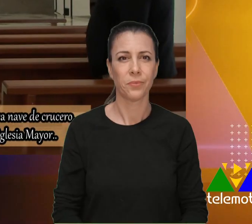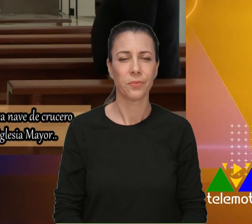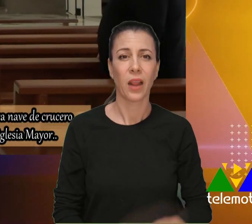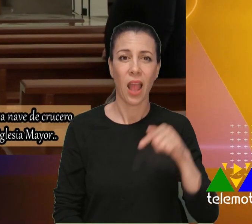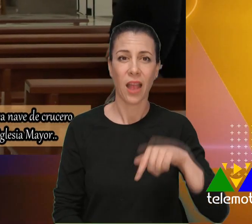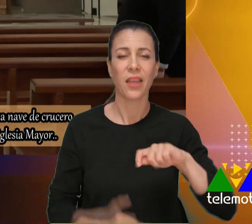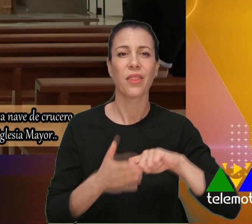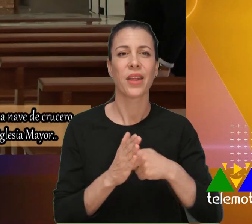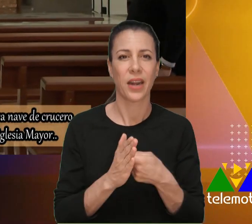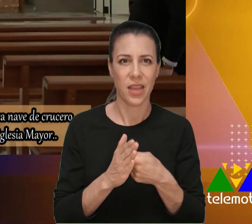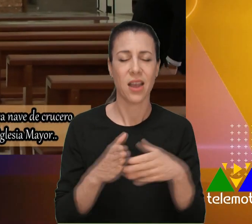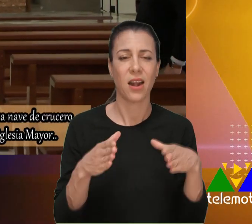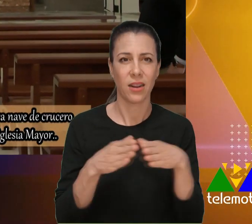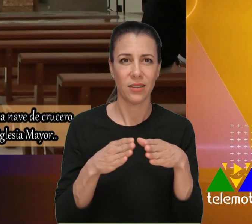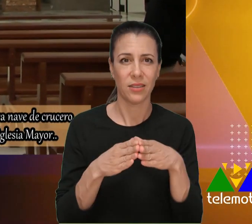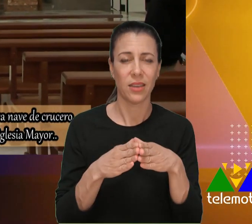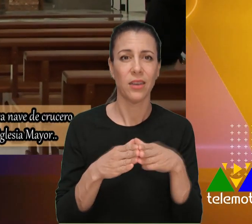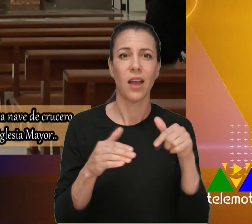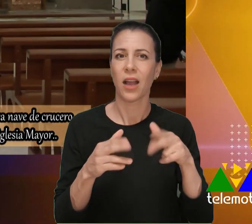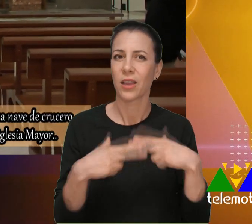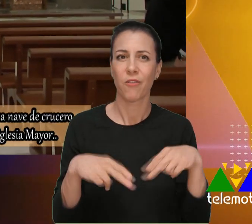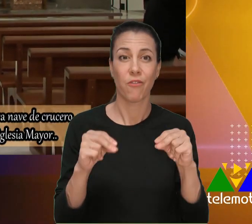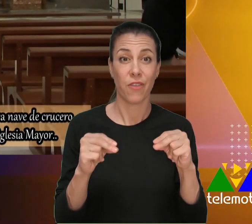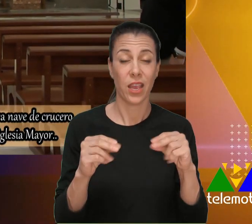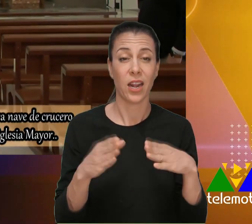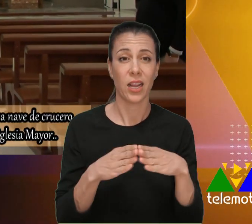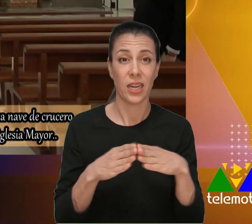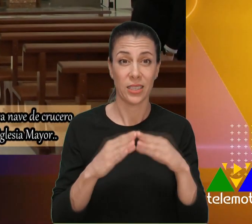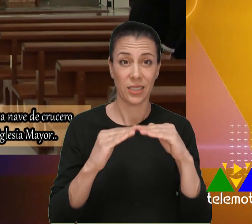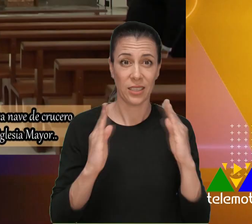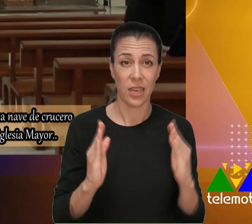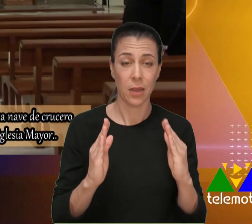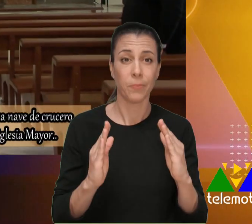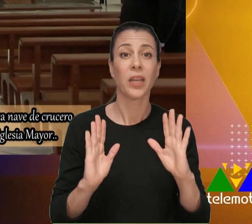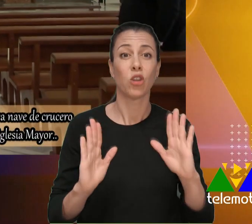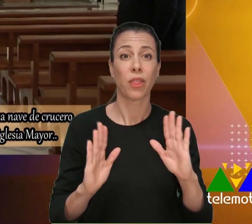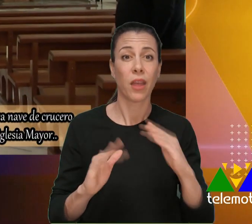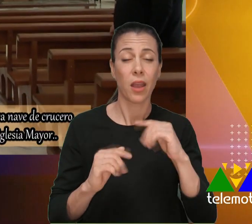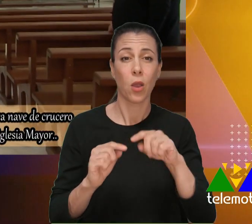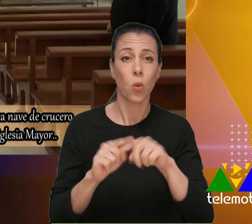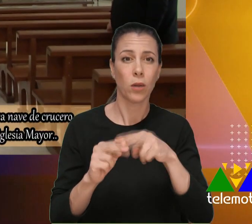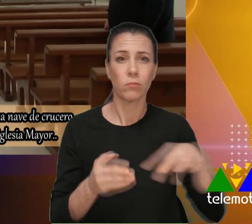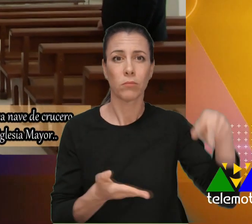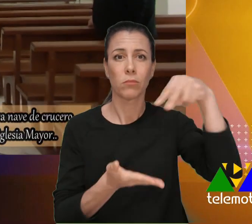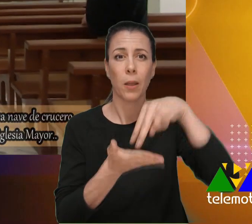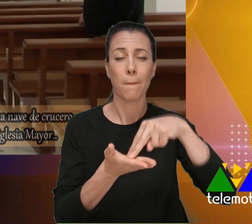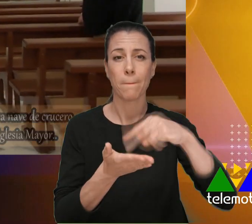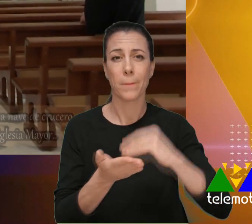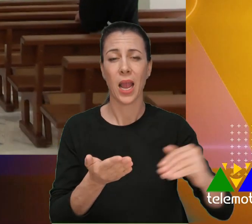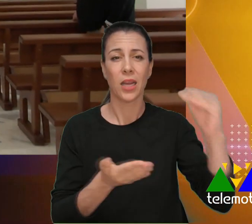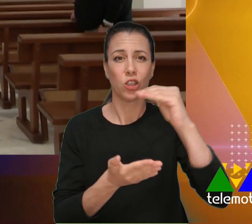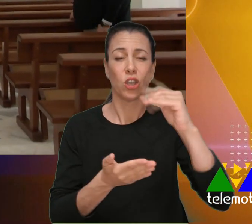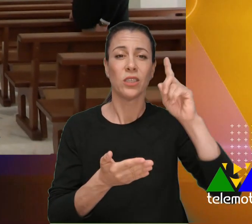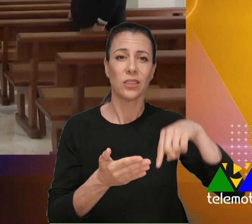Aquí cerraría la iglesia. Aquí se terminaba la iglesia. Altar mayor aquí, nave de crucero,